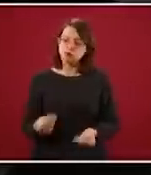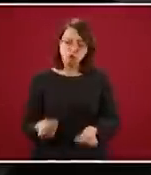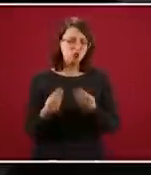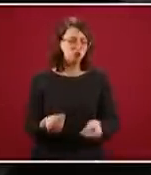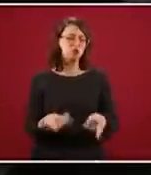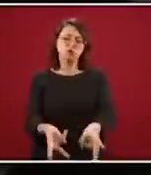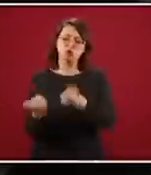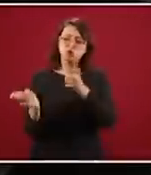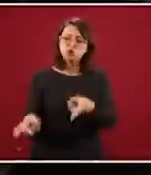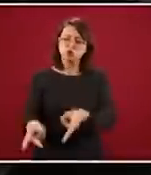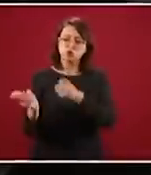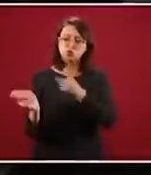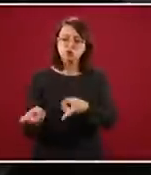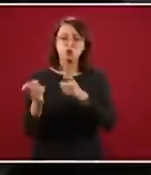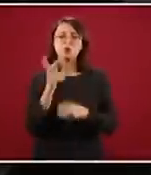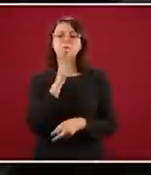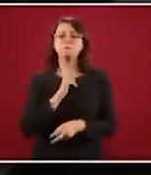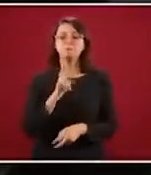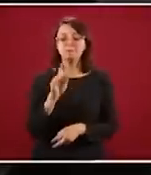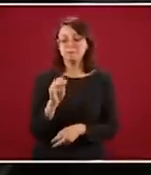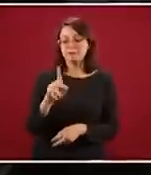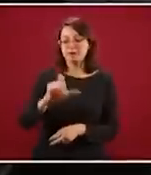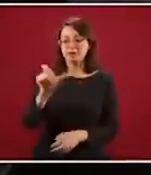y a dejar en bancarrota a Pemex.